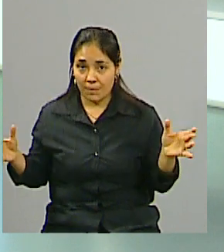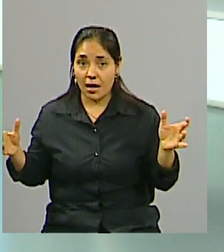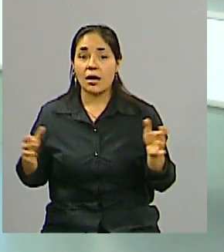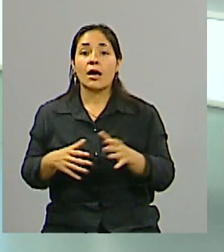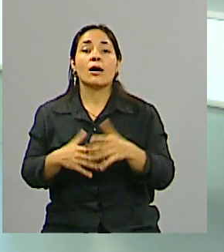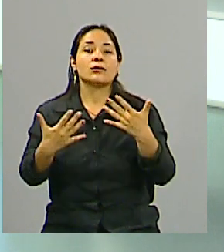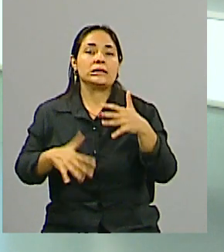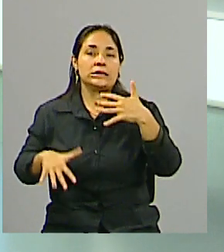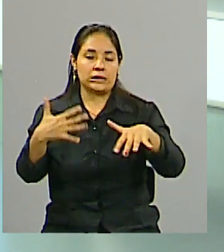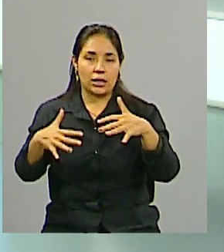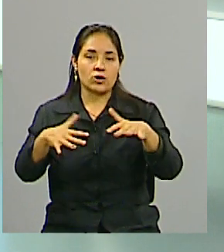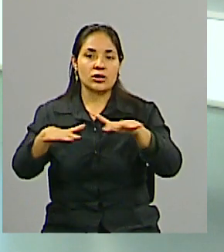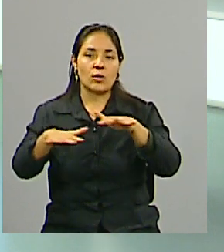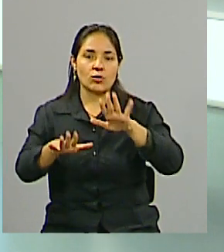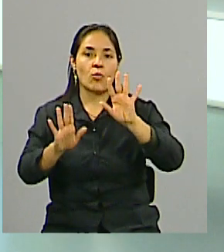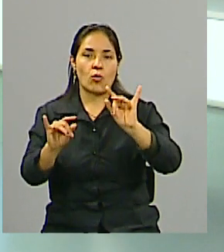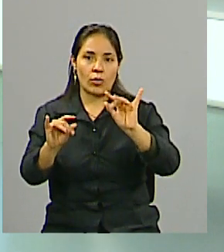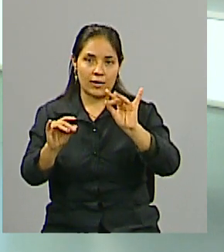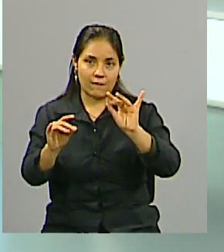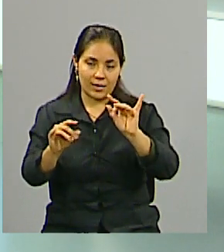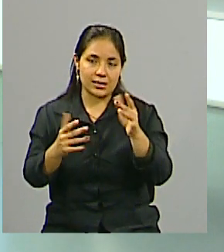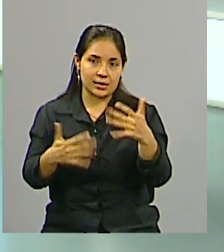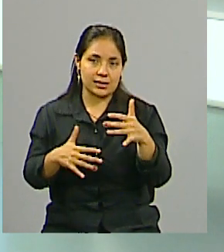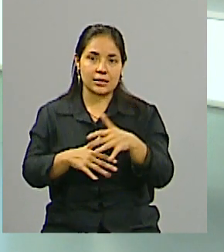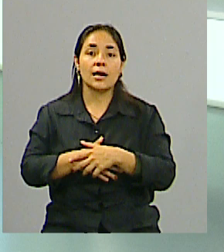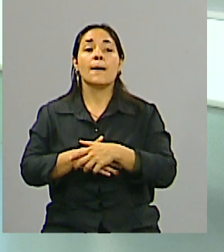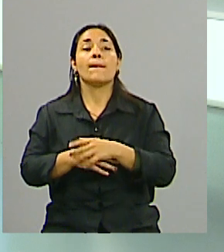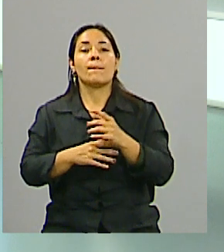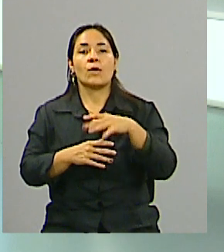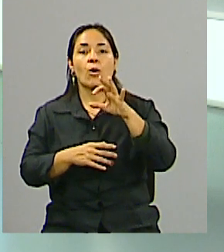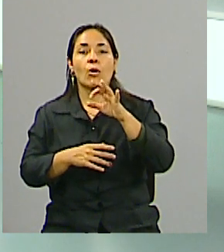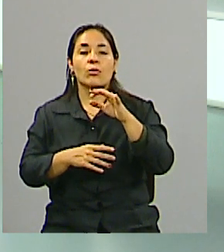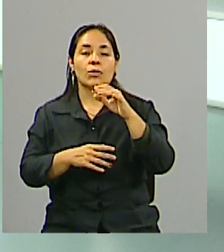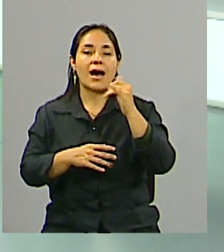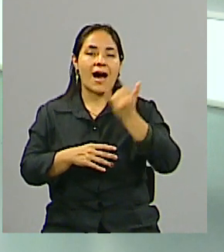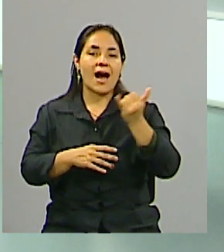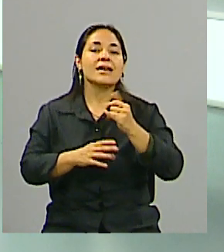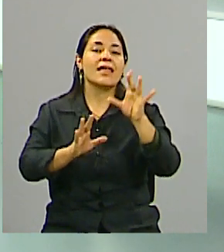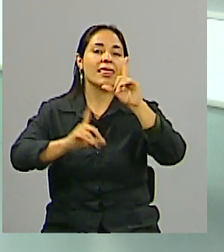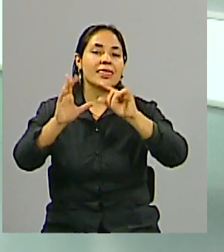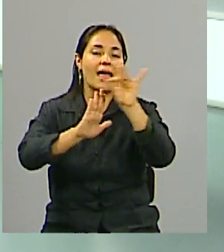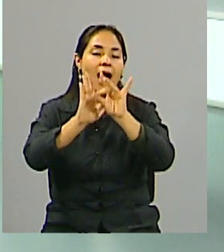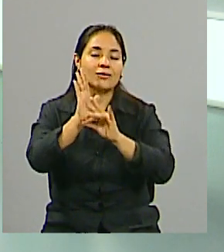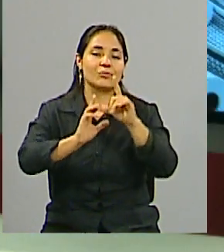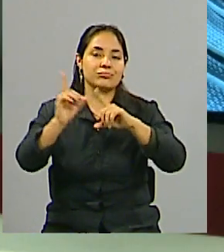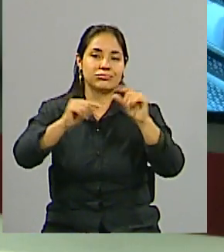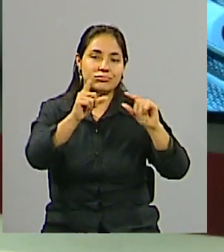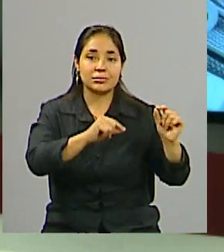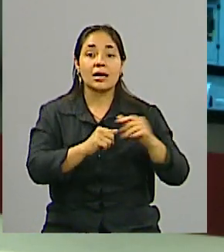una situación muy complicada con el tema del empleo en sí. Además, hay informaciones de la OIT que indican que la que peor